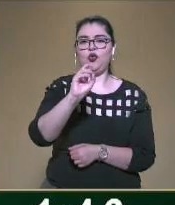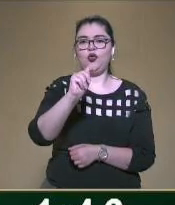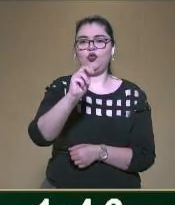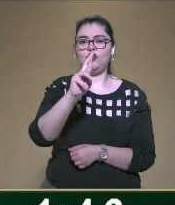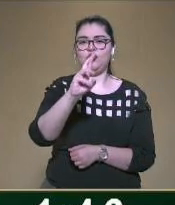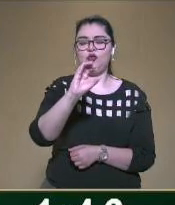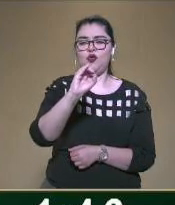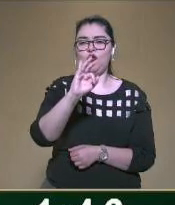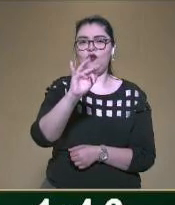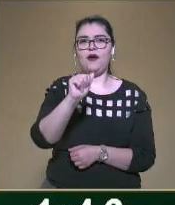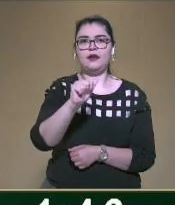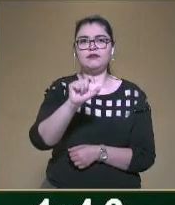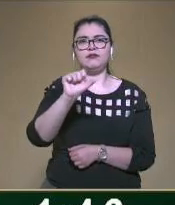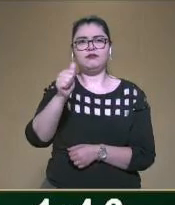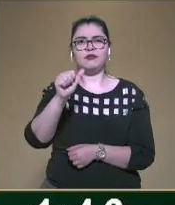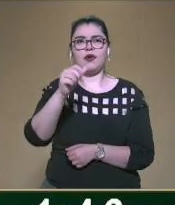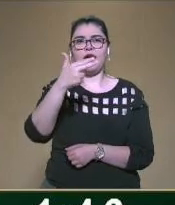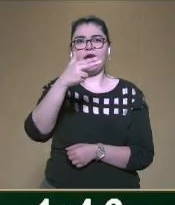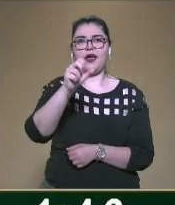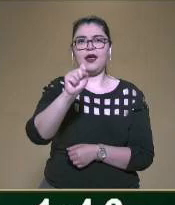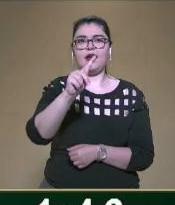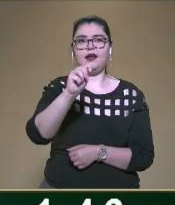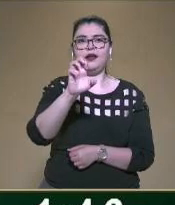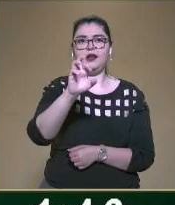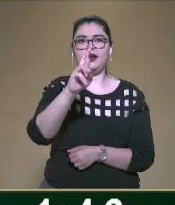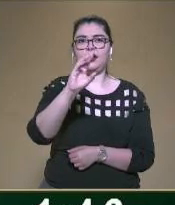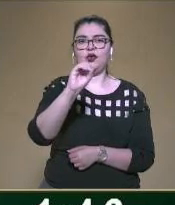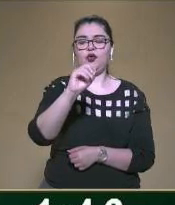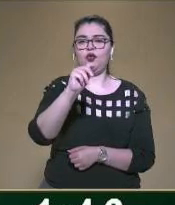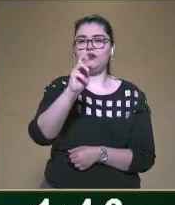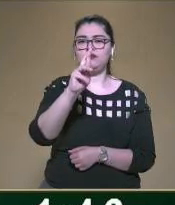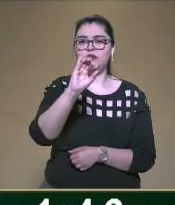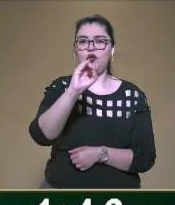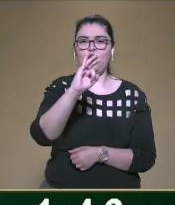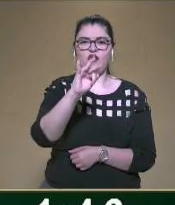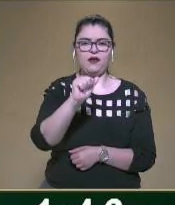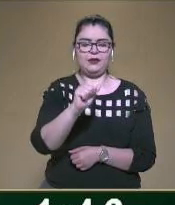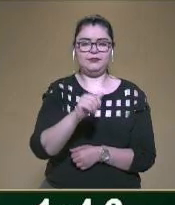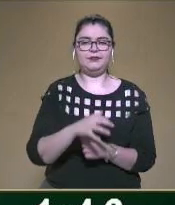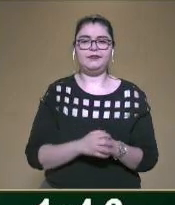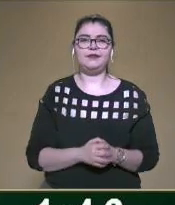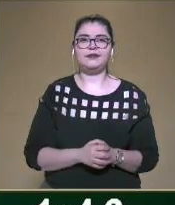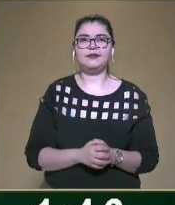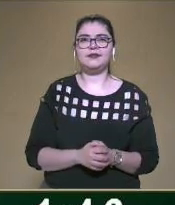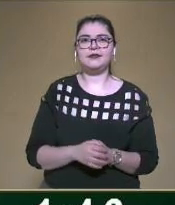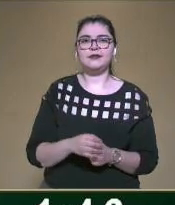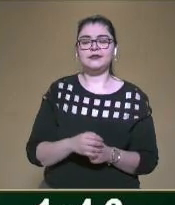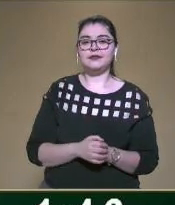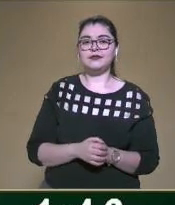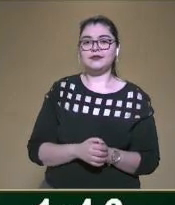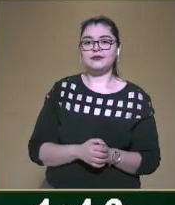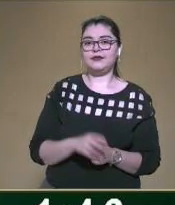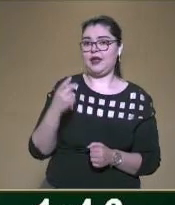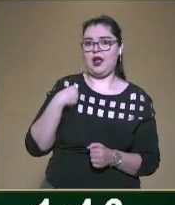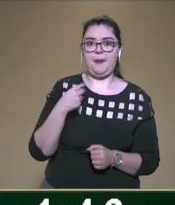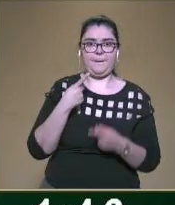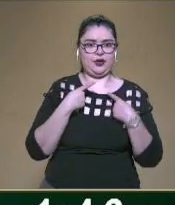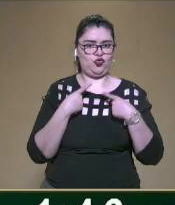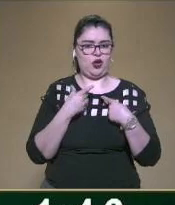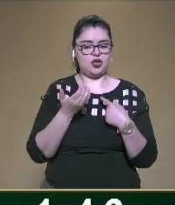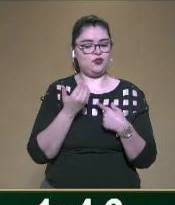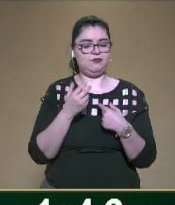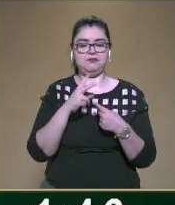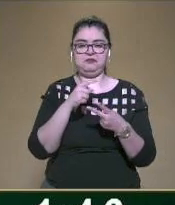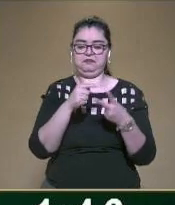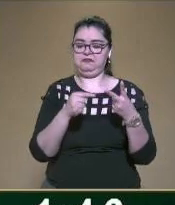heterótrofa, ¿verdad? Que son los dos tipos de nutrición, ¿verdad? De los seres vivos, como usted lo mencionó, no todos los seres vivos